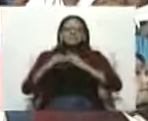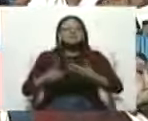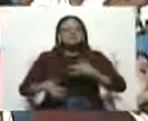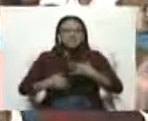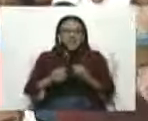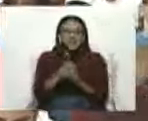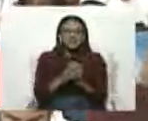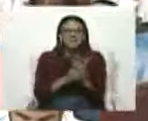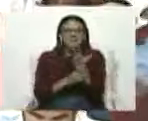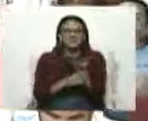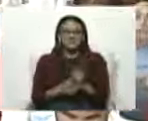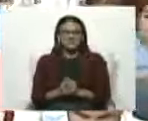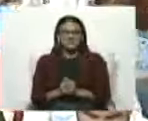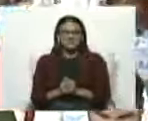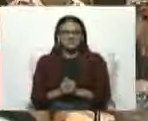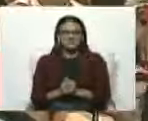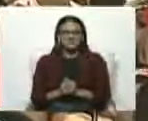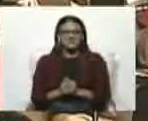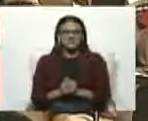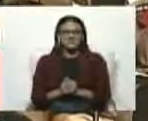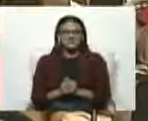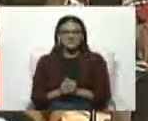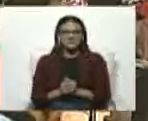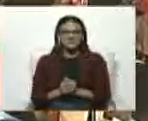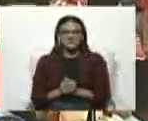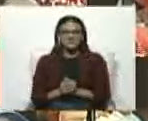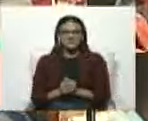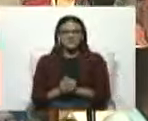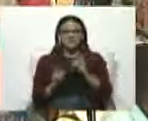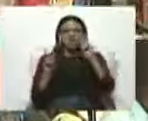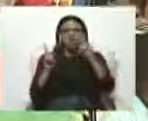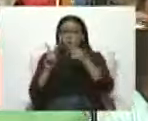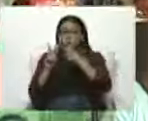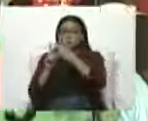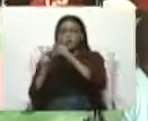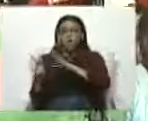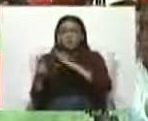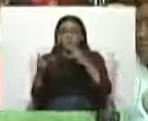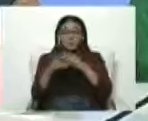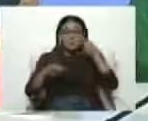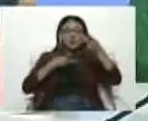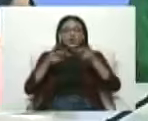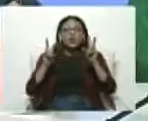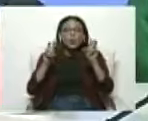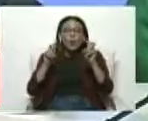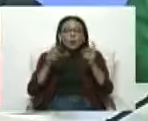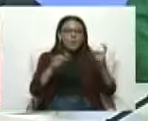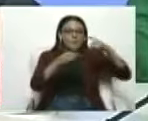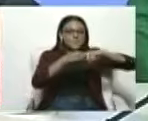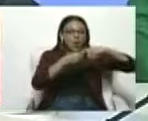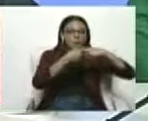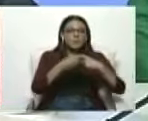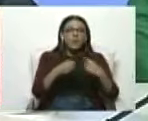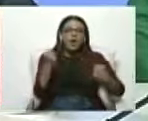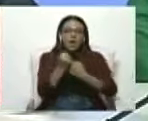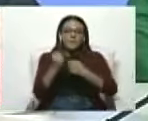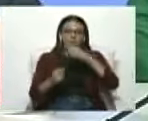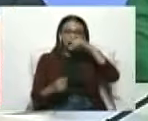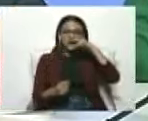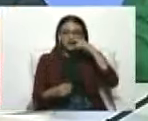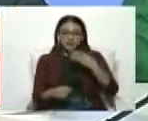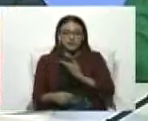¿ves? Y Enamórate. Entonces son los movimientos que apoyan y partidos que apoyan al presidente Nicolás